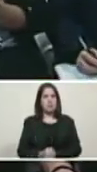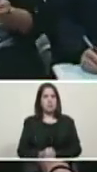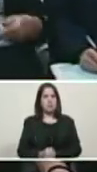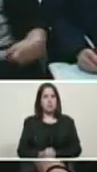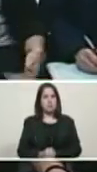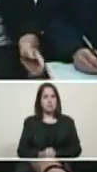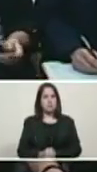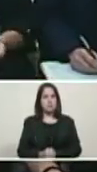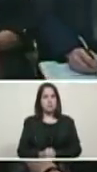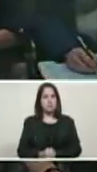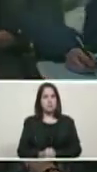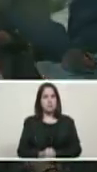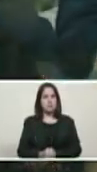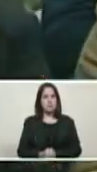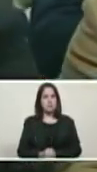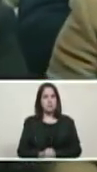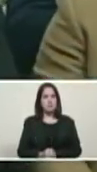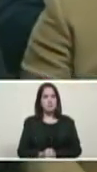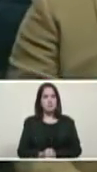eso